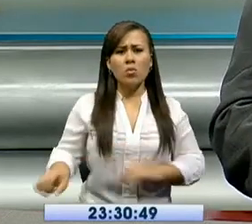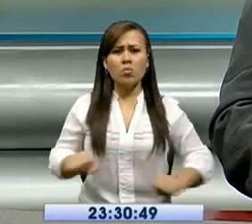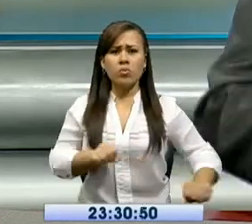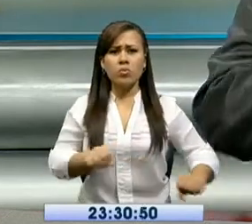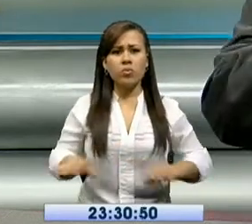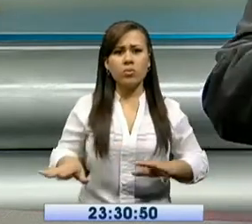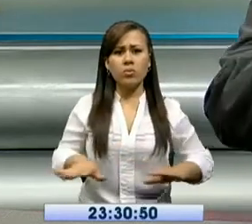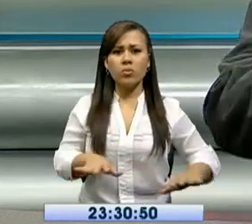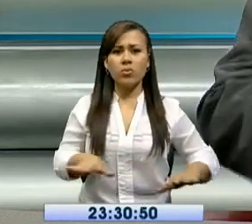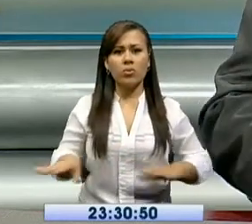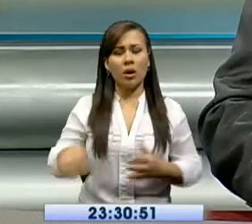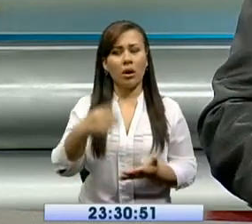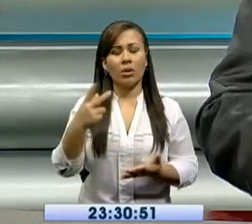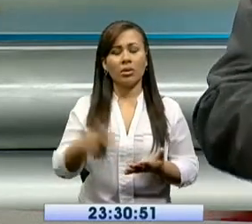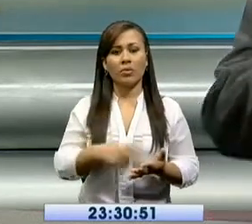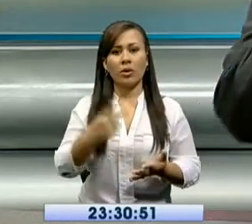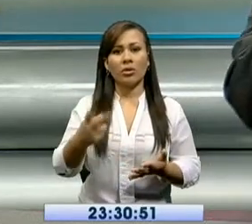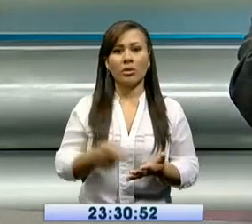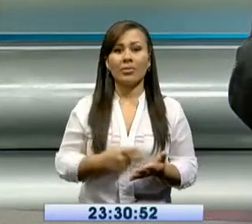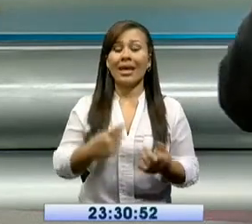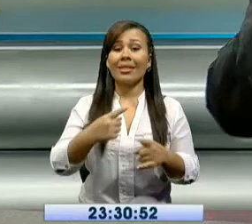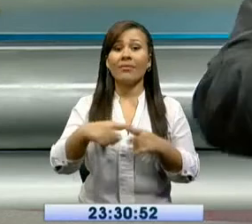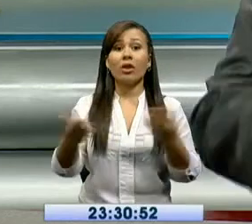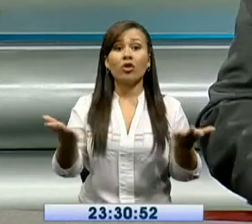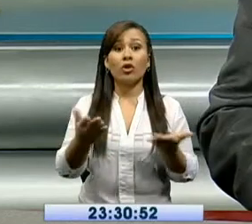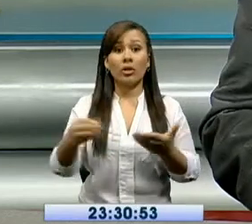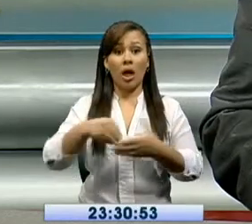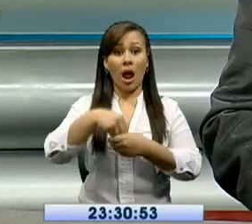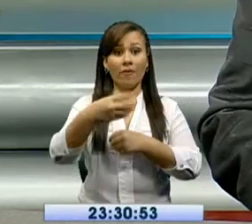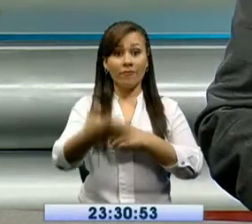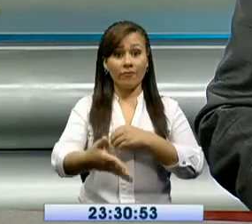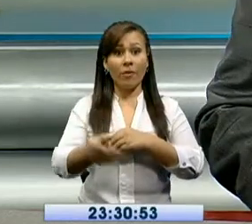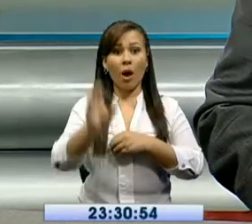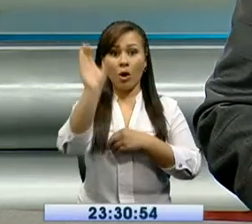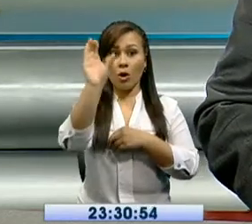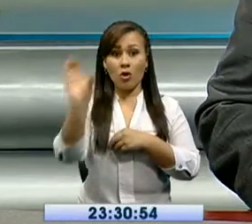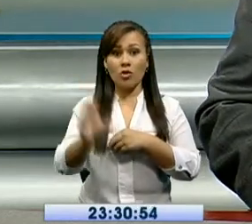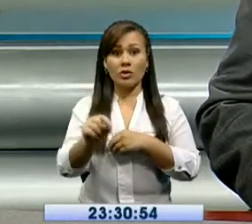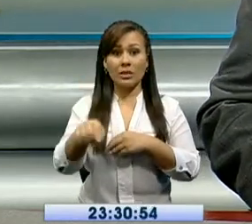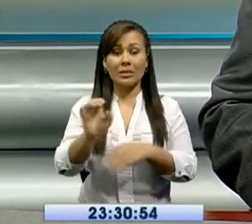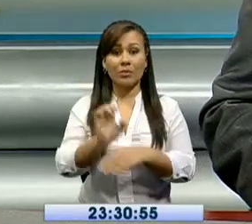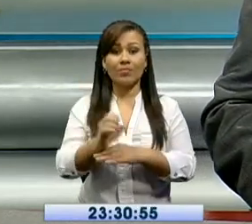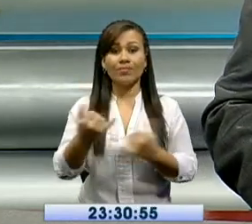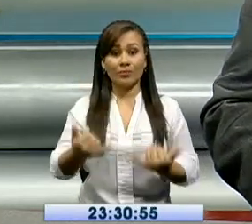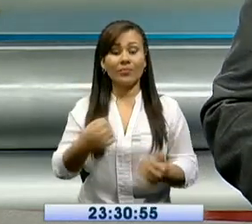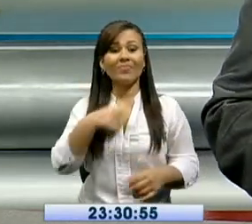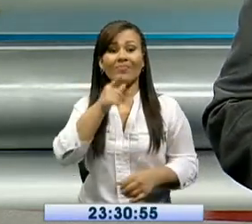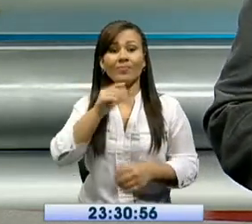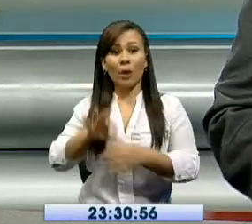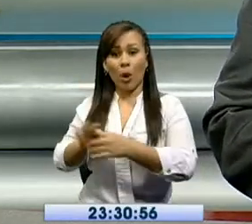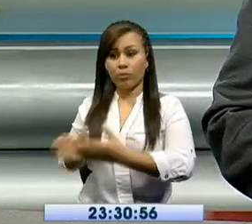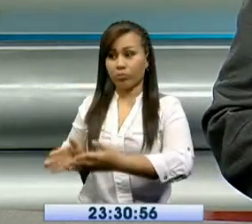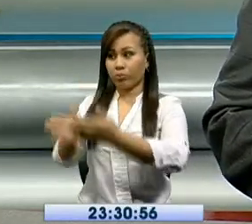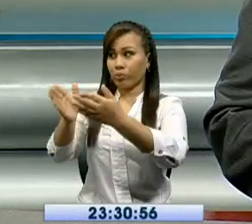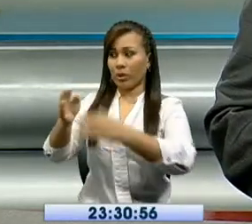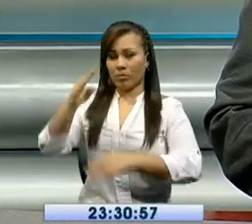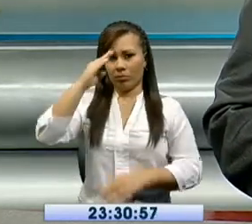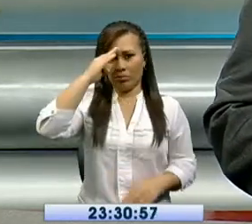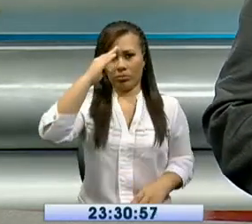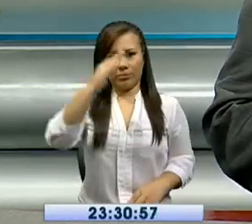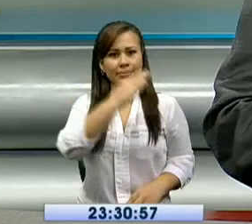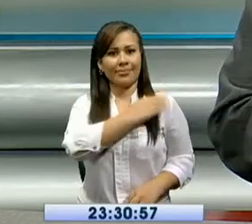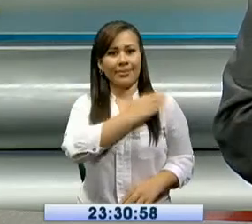temblor, de diferentes magnitudes, todas frente a la costa ecuatoriana. Hoy nos acompaña el mayor Reinaldo